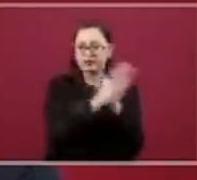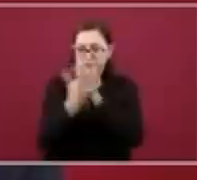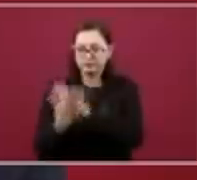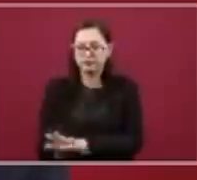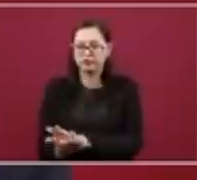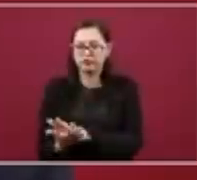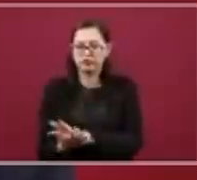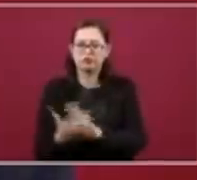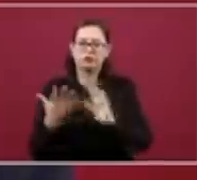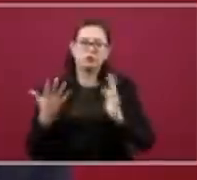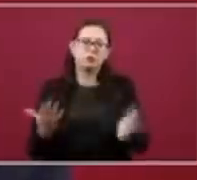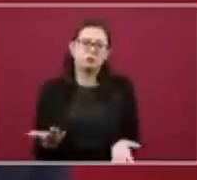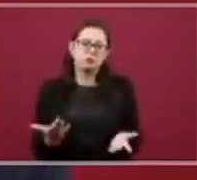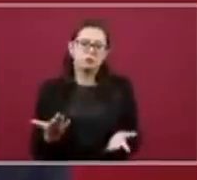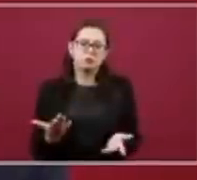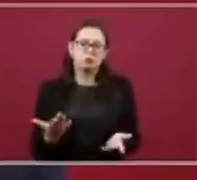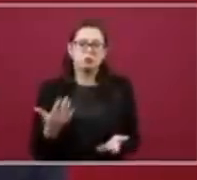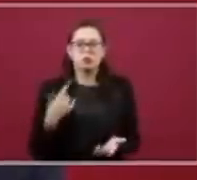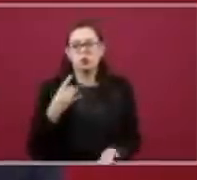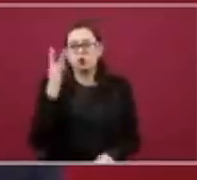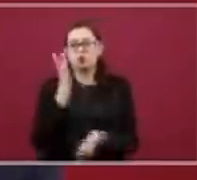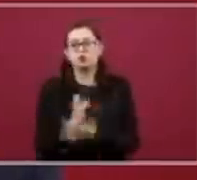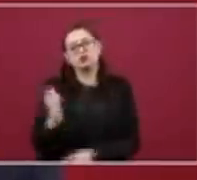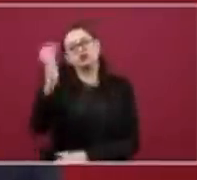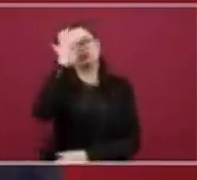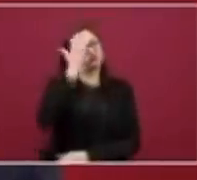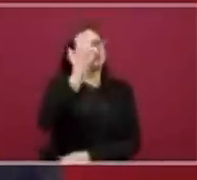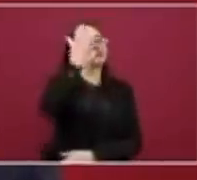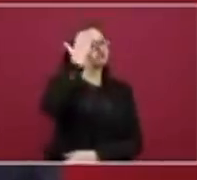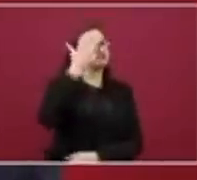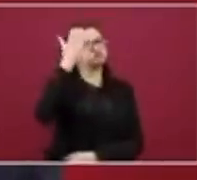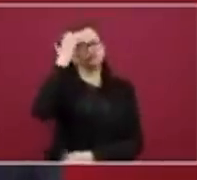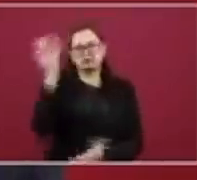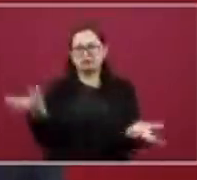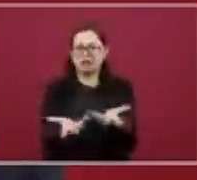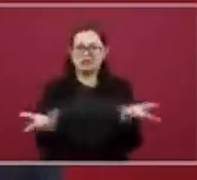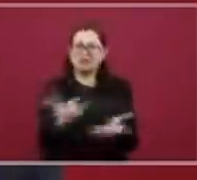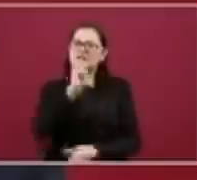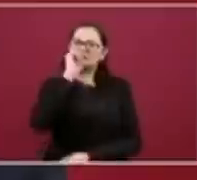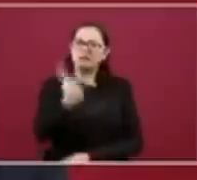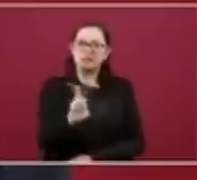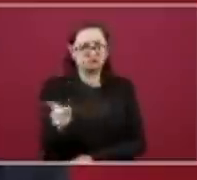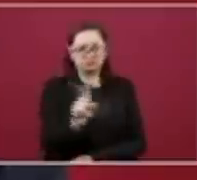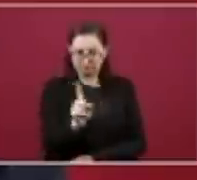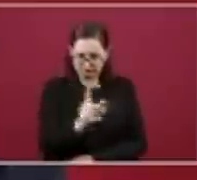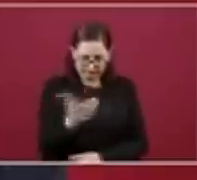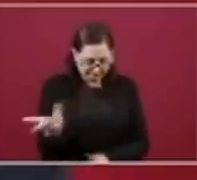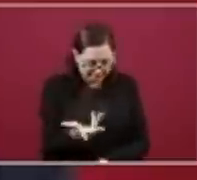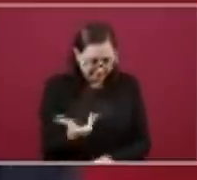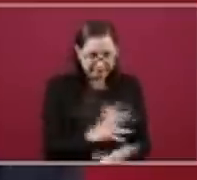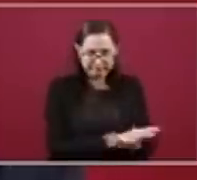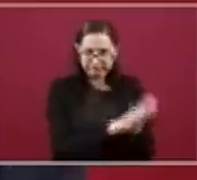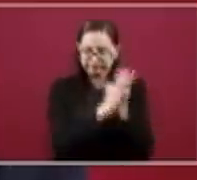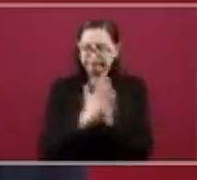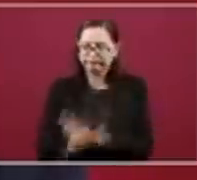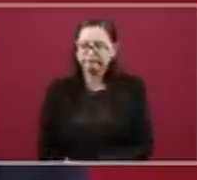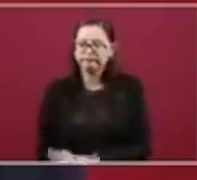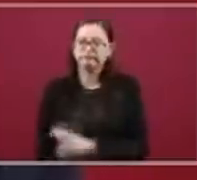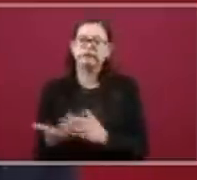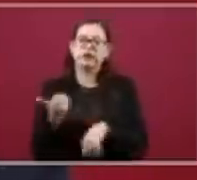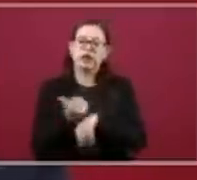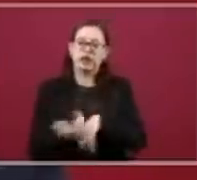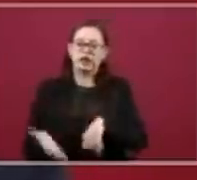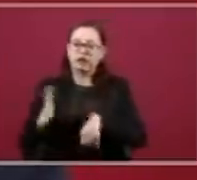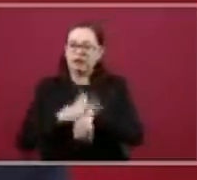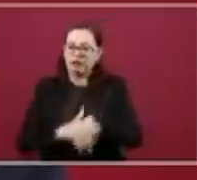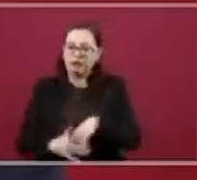no quedarnos nada más en el conocimiento de la realidad y seguir administrando